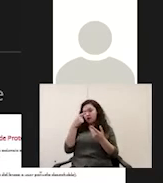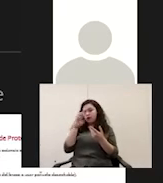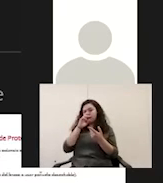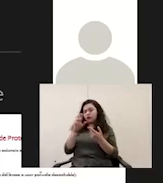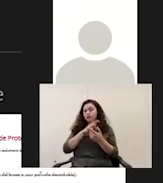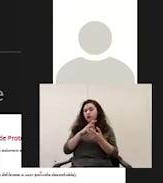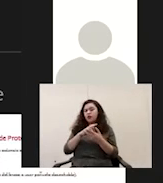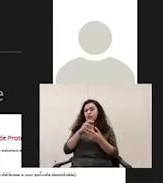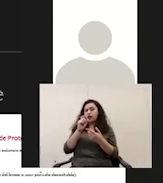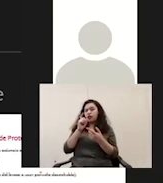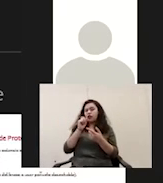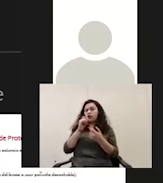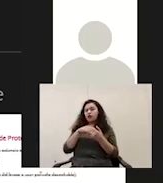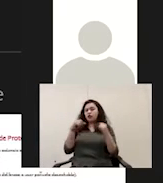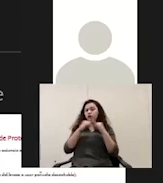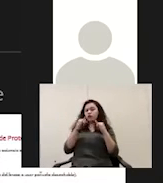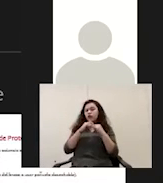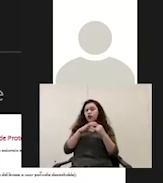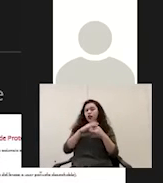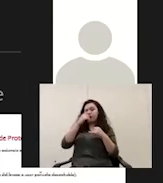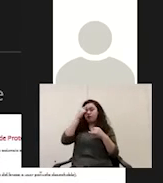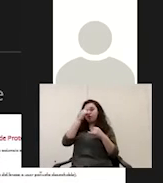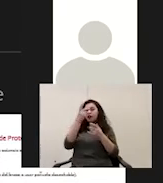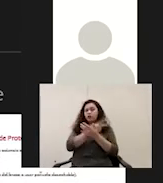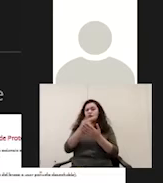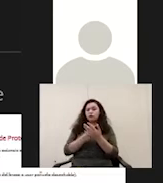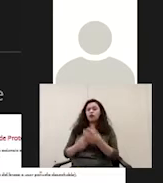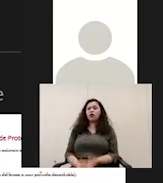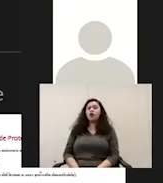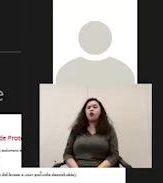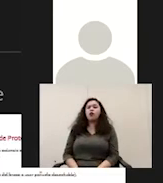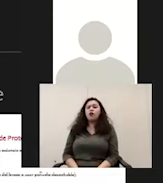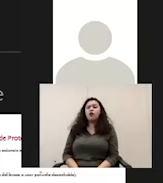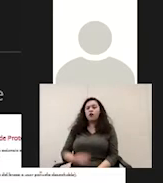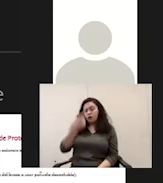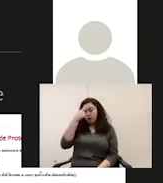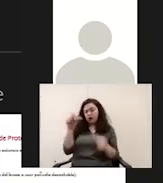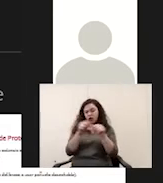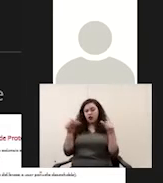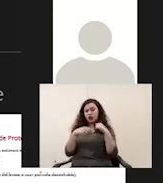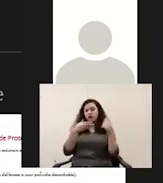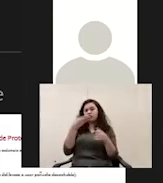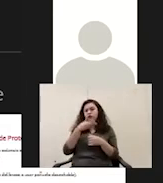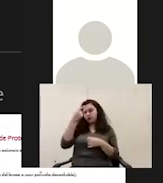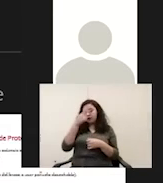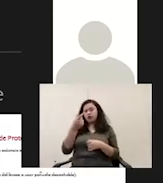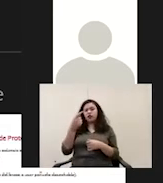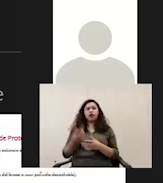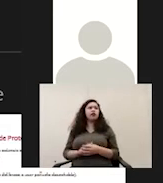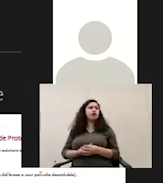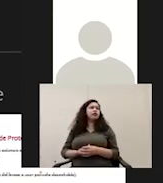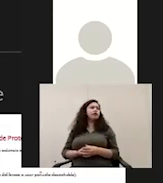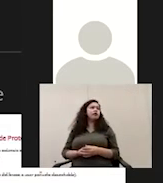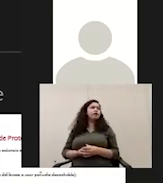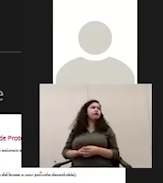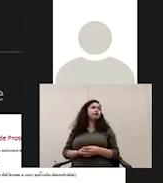Como tal, como institución, ustedes tendrán que establecer un programa de limpieza y desinfección de áreas comunes para poder estar